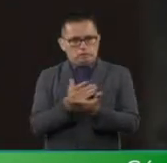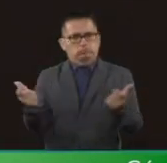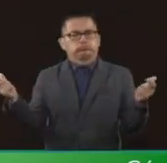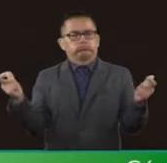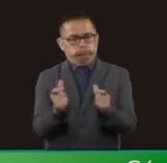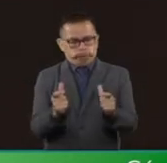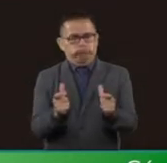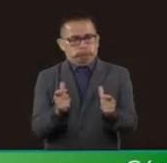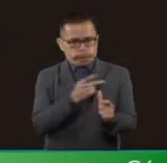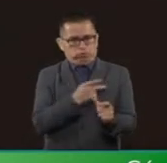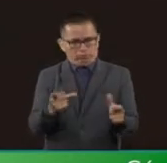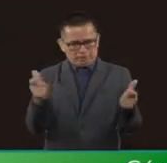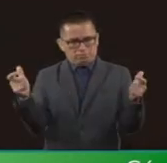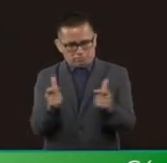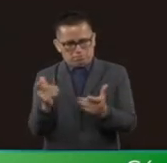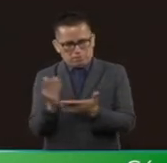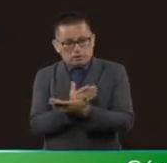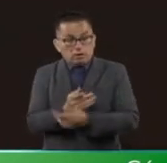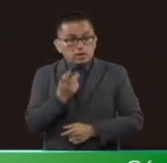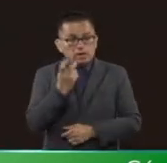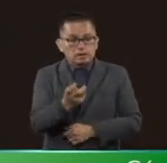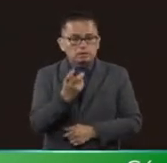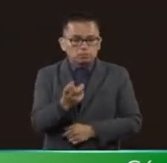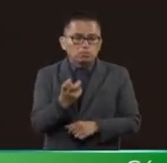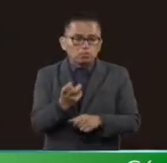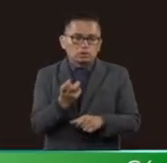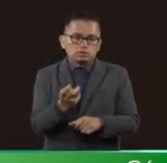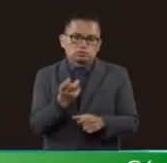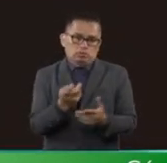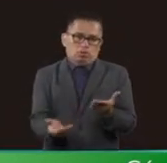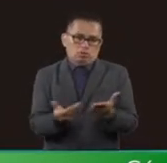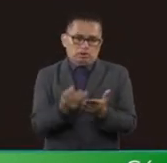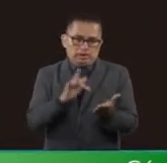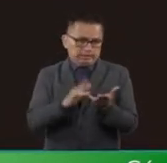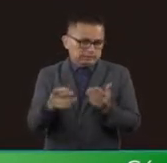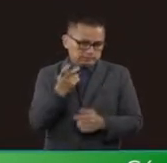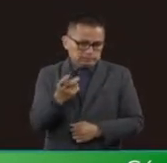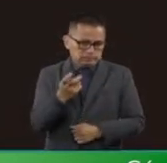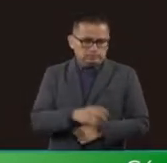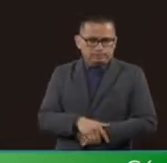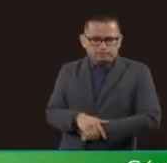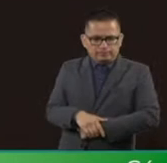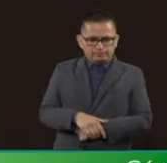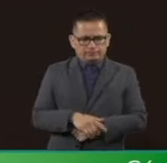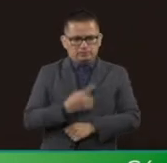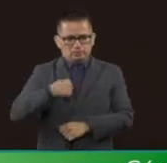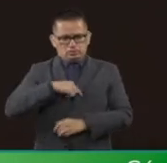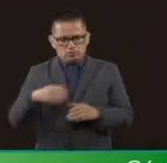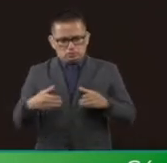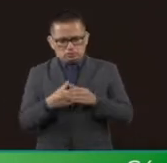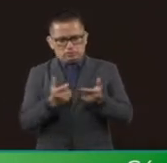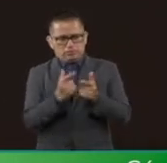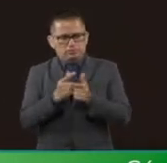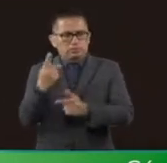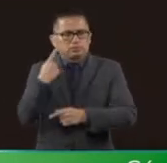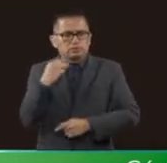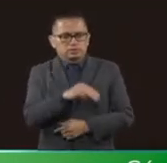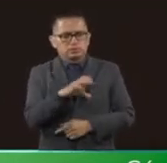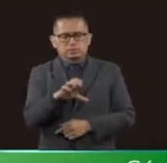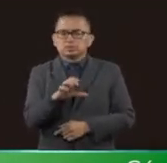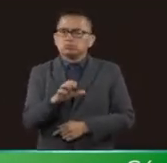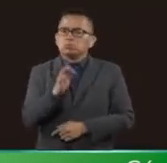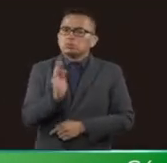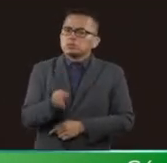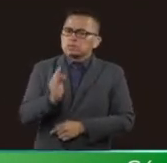con esto que estamos ahora diciendo. El Movimiento Ciudadano estamos a favor del avance gradual y